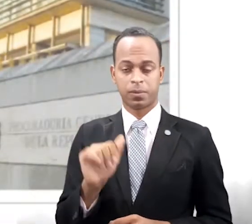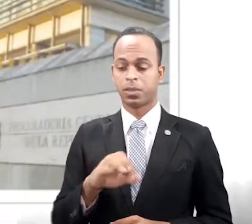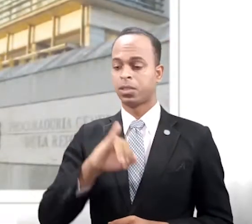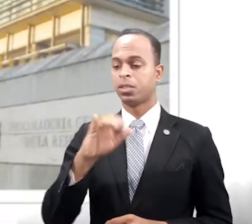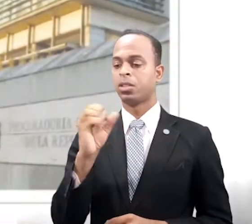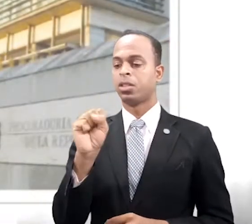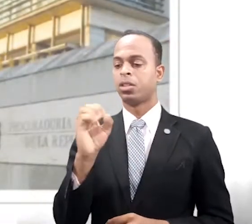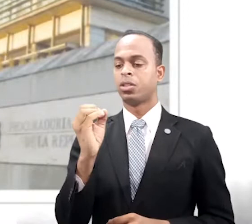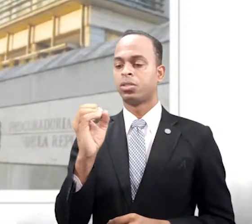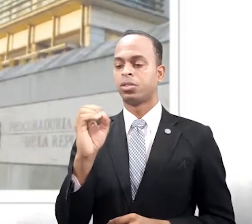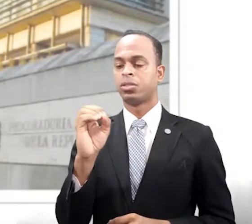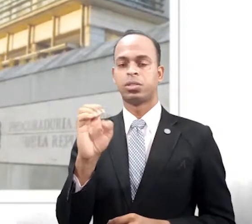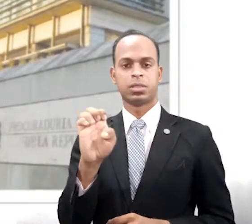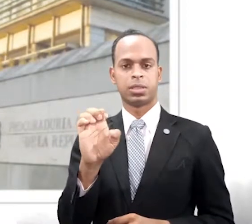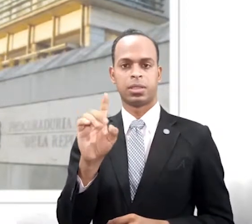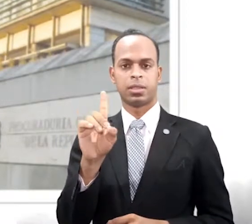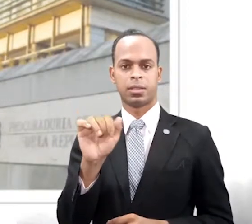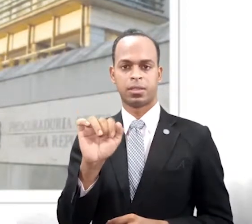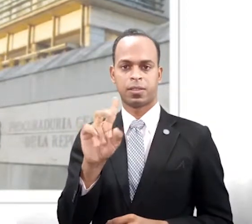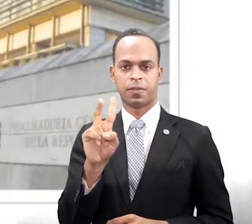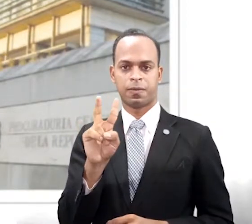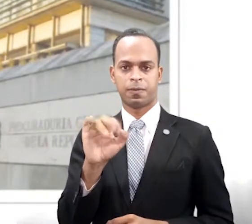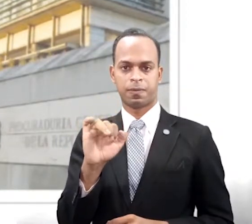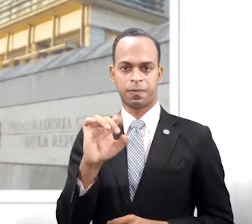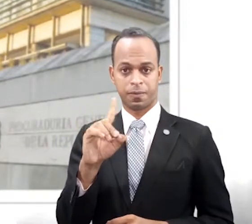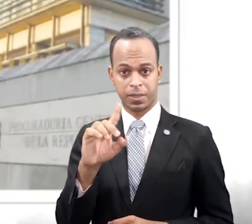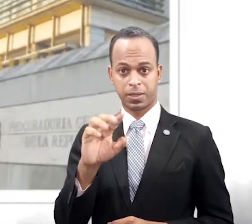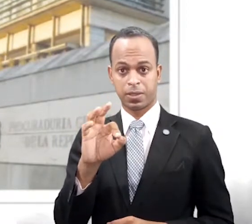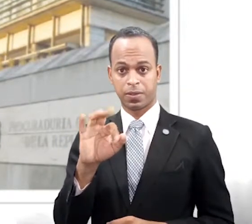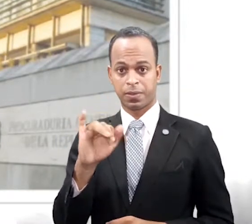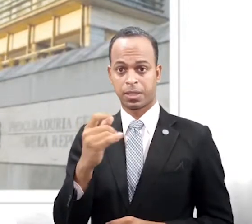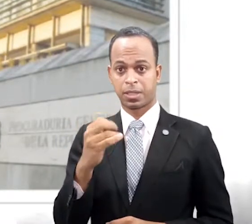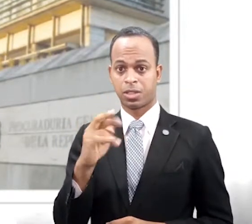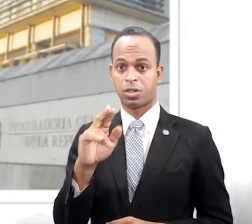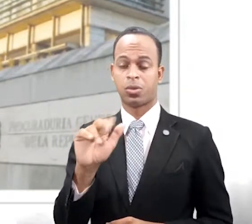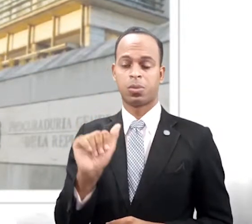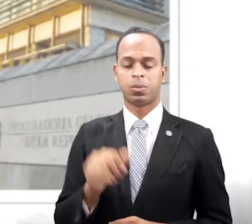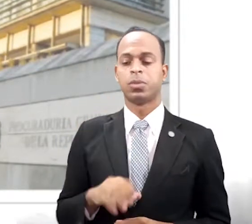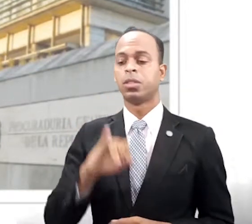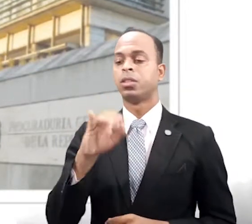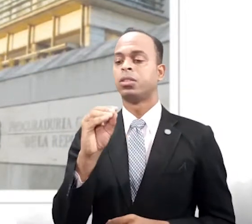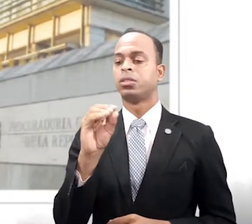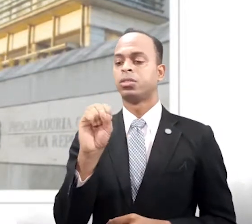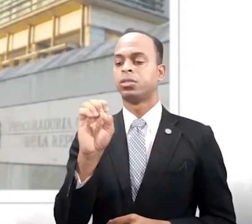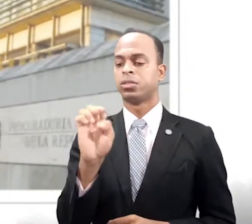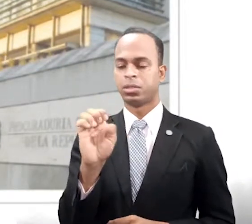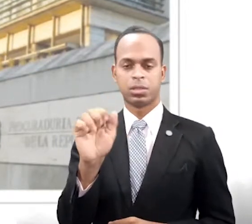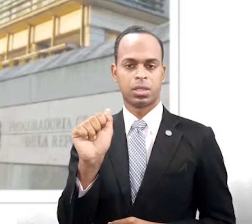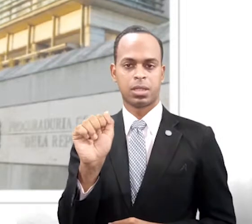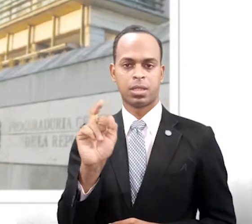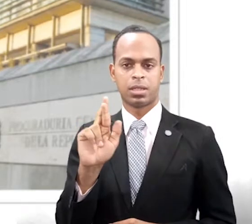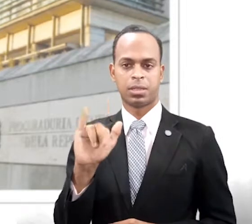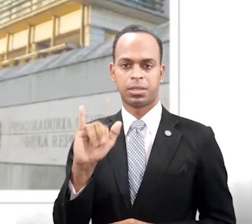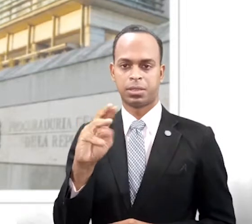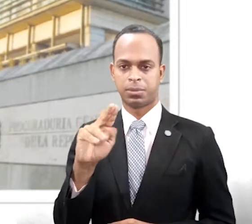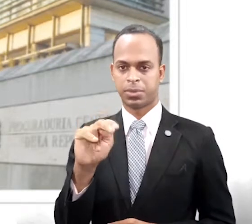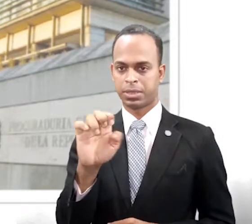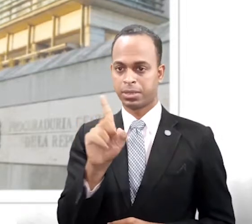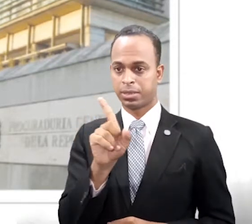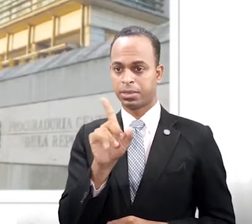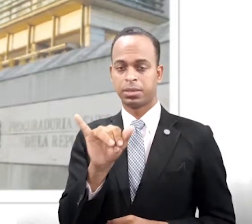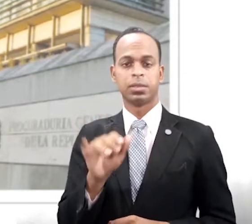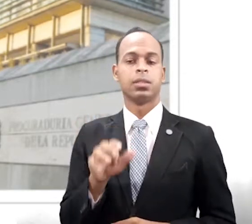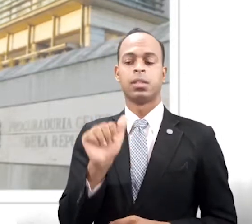Guerrero, José David Figueroa Agosto, Ramón Elías Tavares, José Arismendi Almonte Peña,